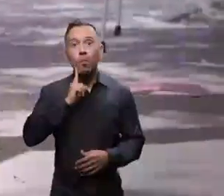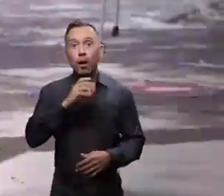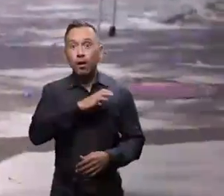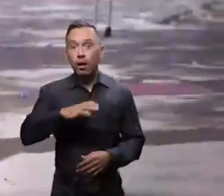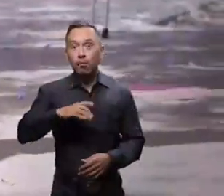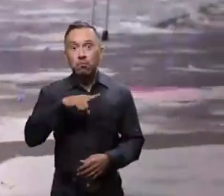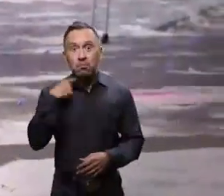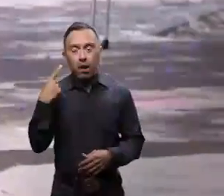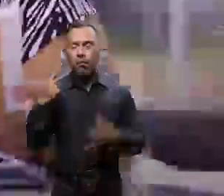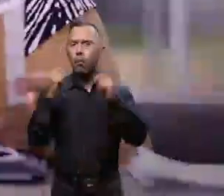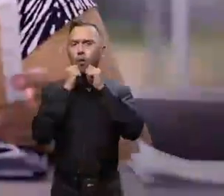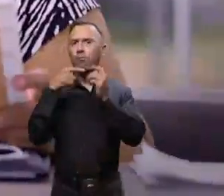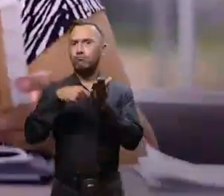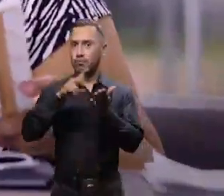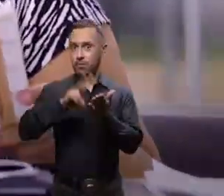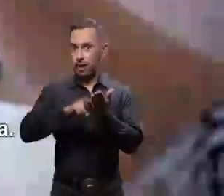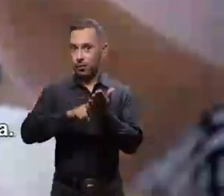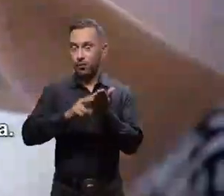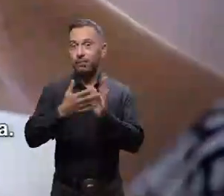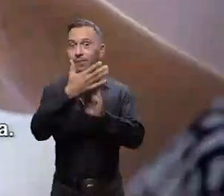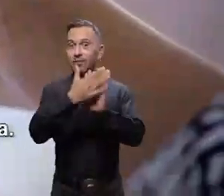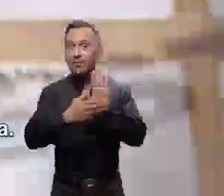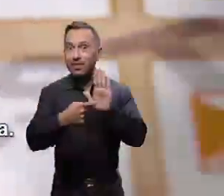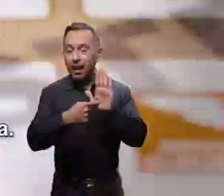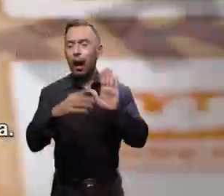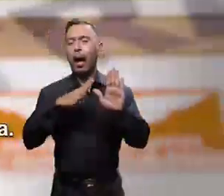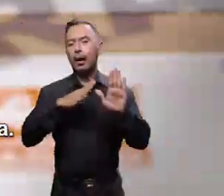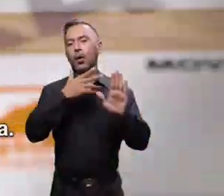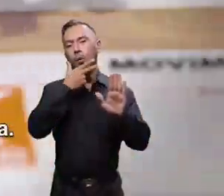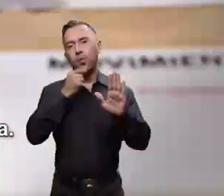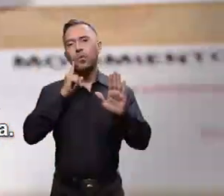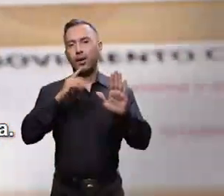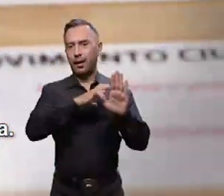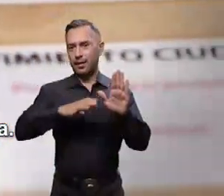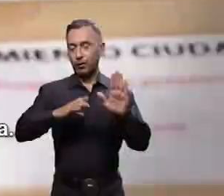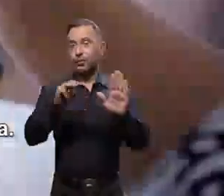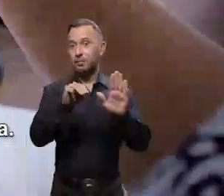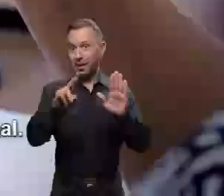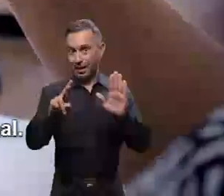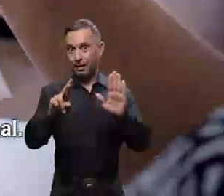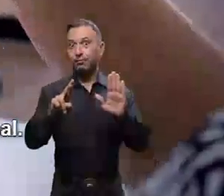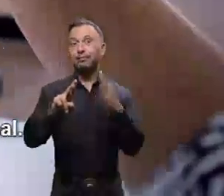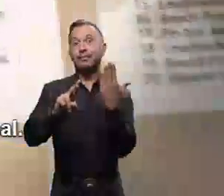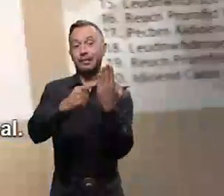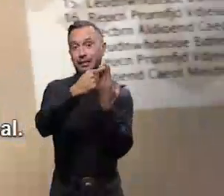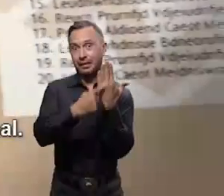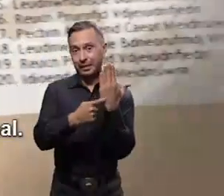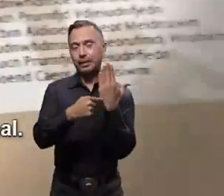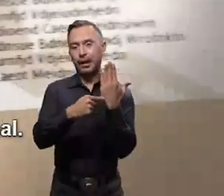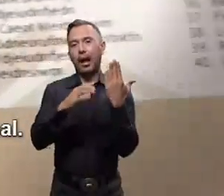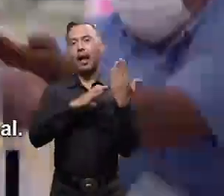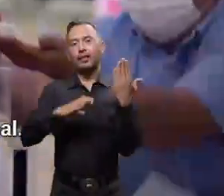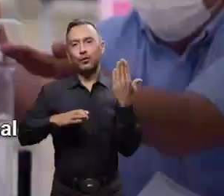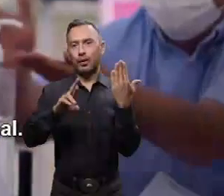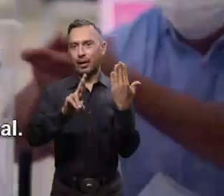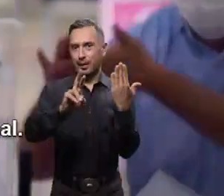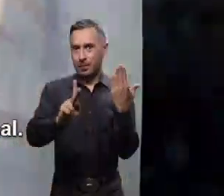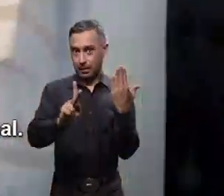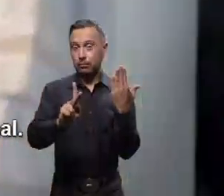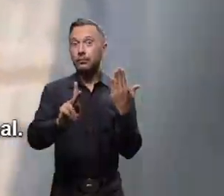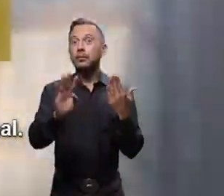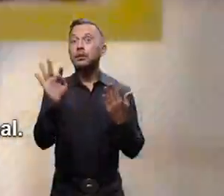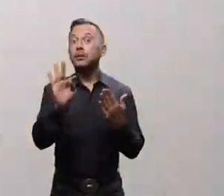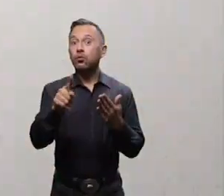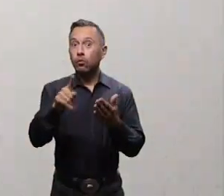candidata o candidato no gane, igual cuenta. En el frente están las candidaturas de mayoría relativa. Detrás, las candidaturas de